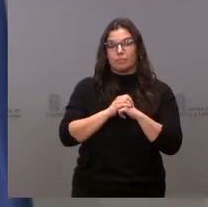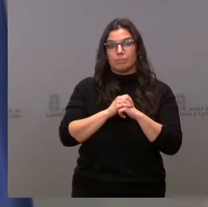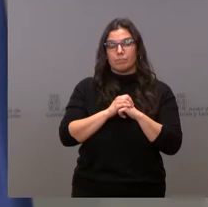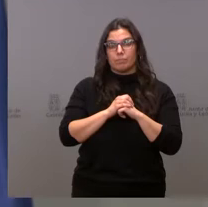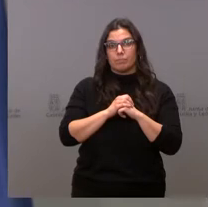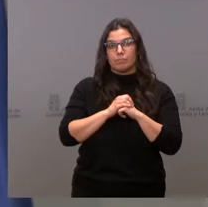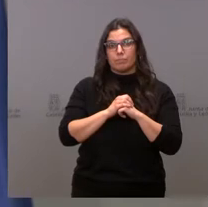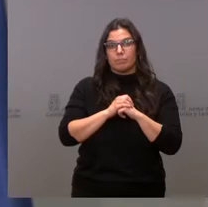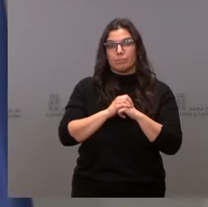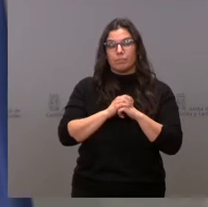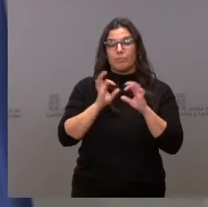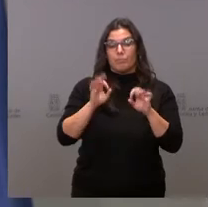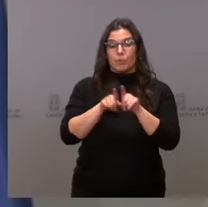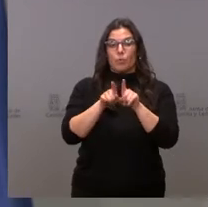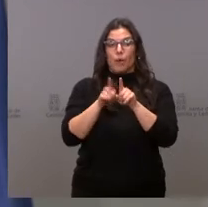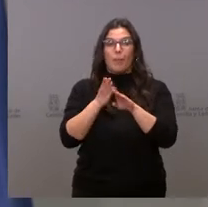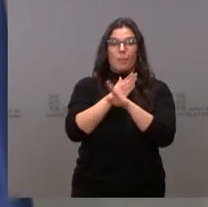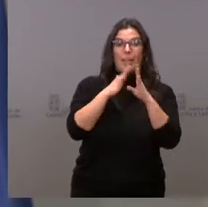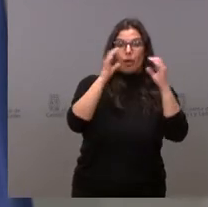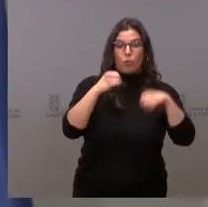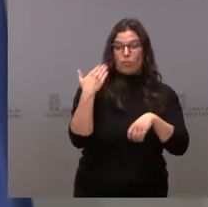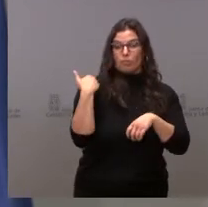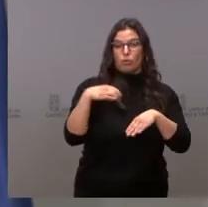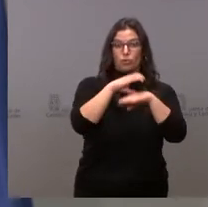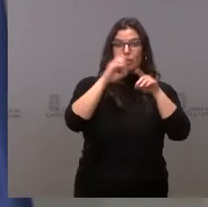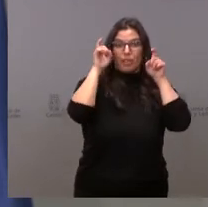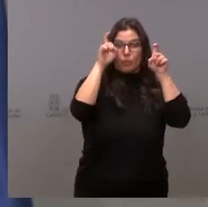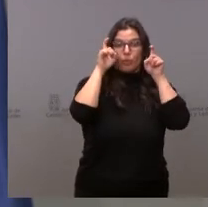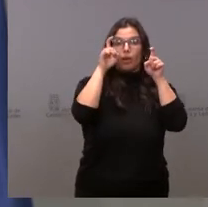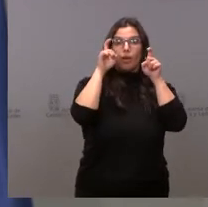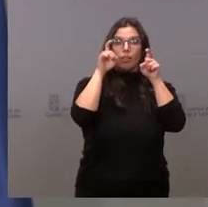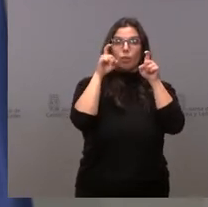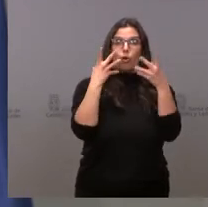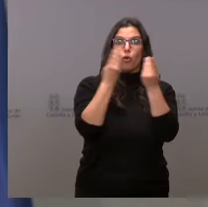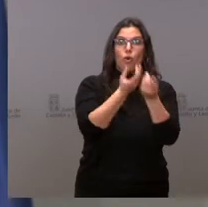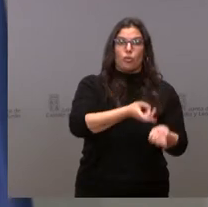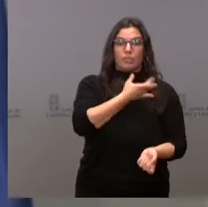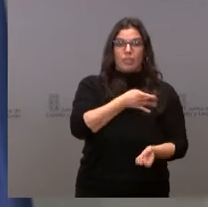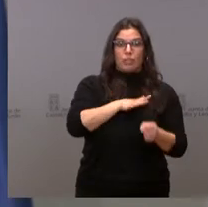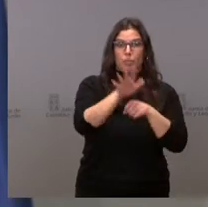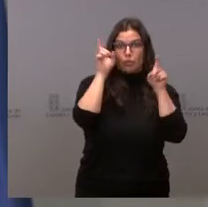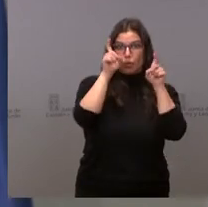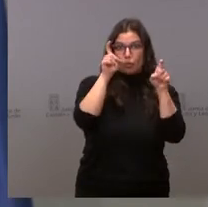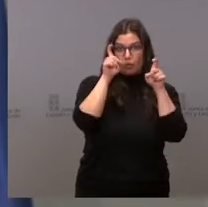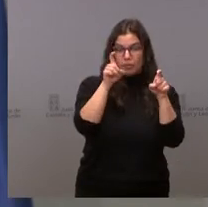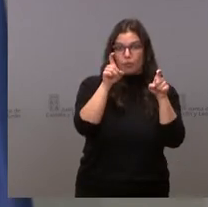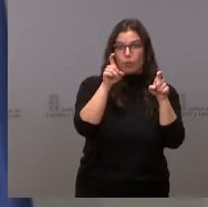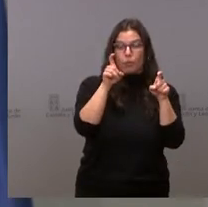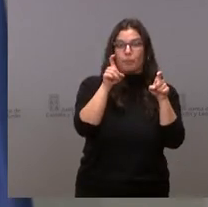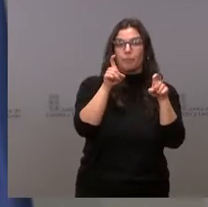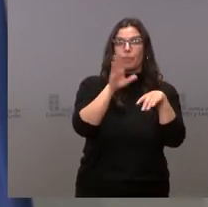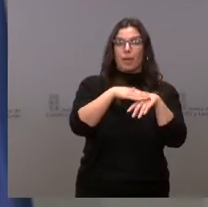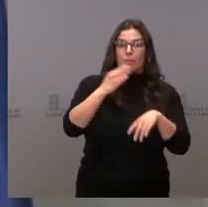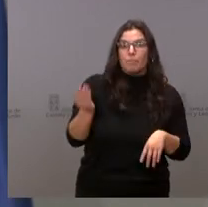verde al preacuerdo que en su momento alcanzó la consejería de educación con los sindicatos en el ámbito educativo para